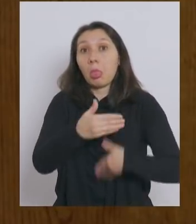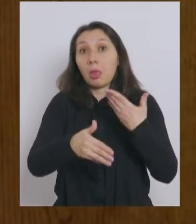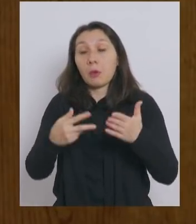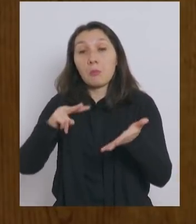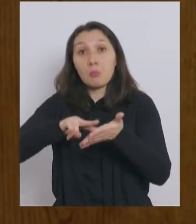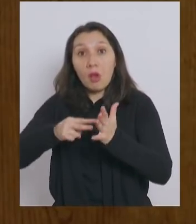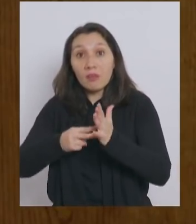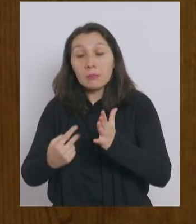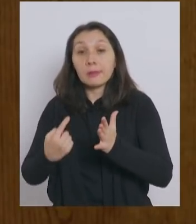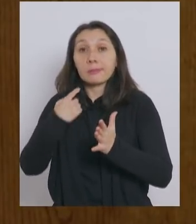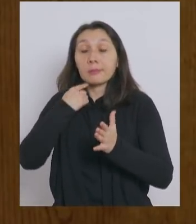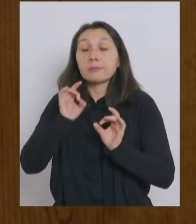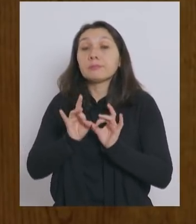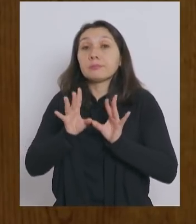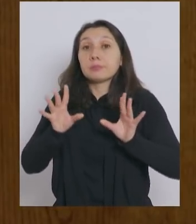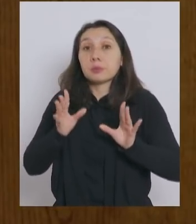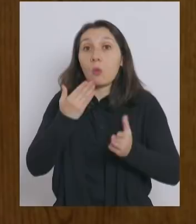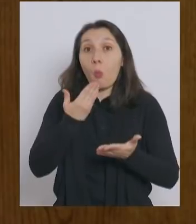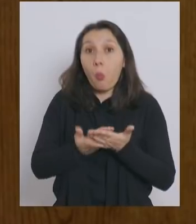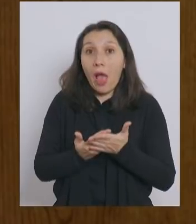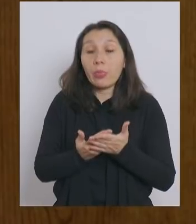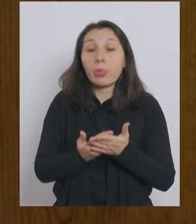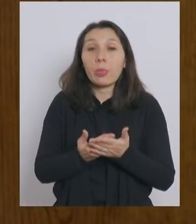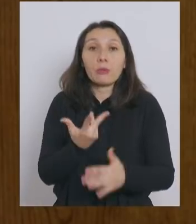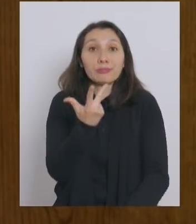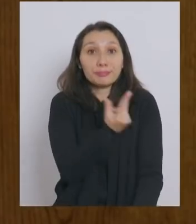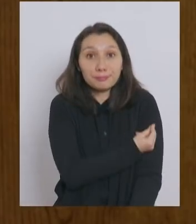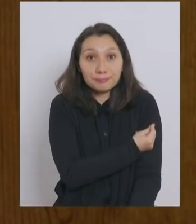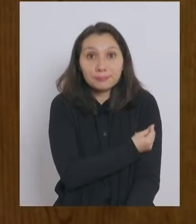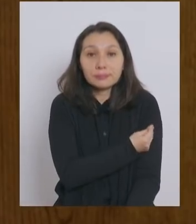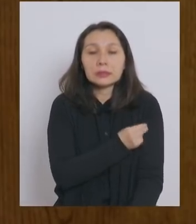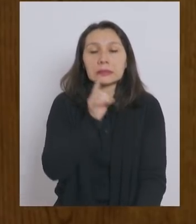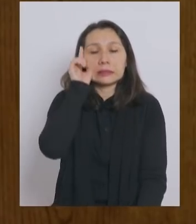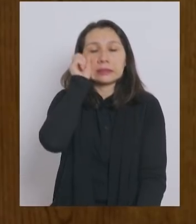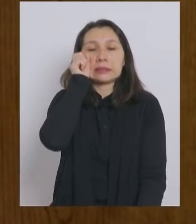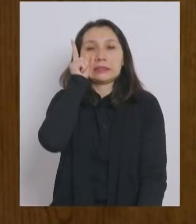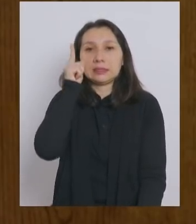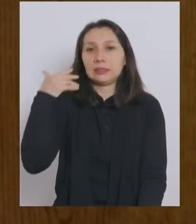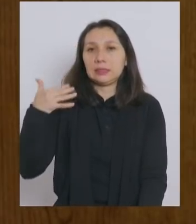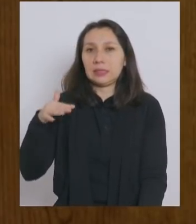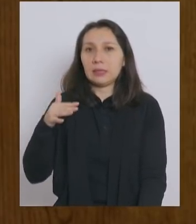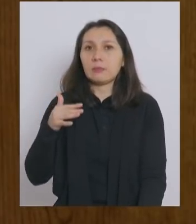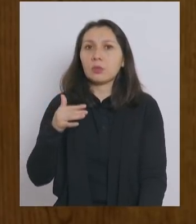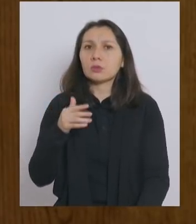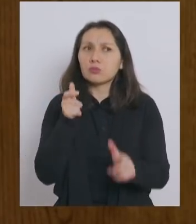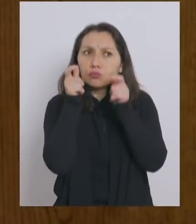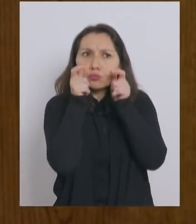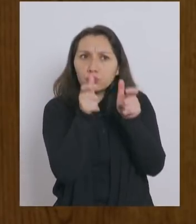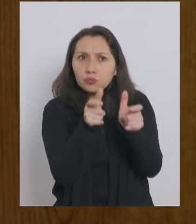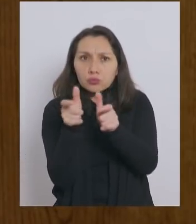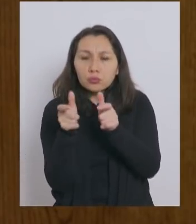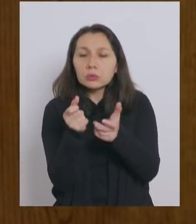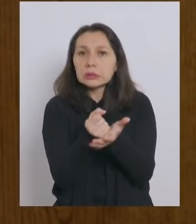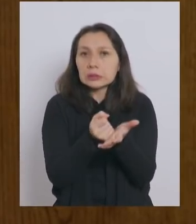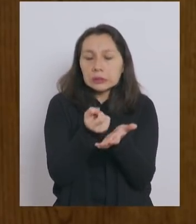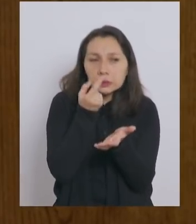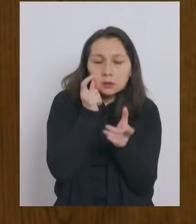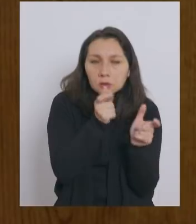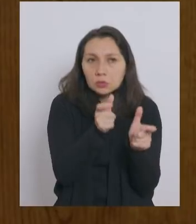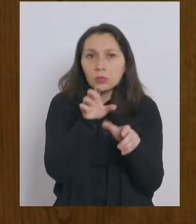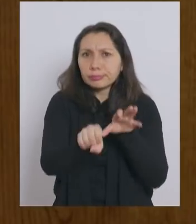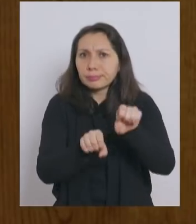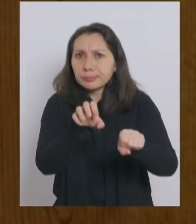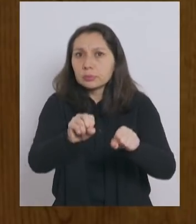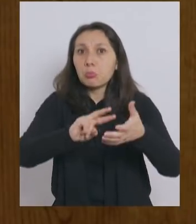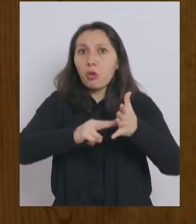pueden surgir con el uso de estas vacunas, en donde sabemos que la importancia de la farmacovigilancia radica en poder detectar todas